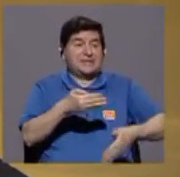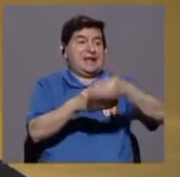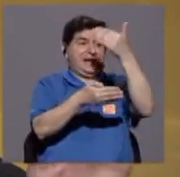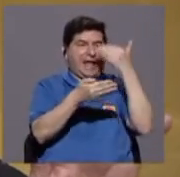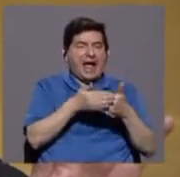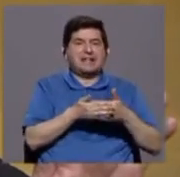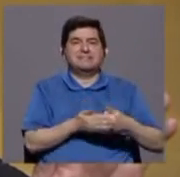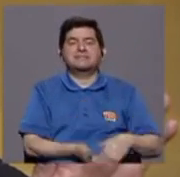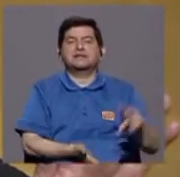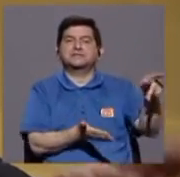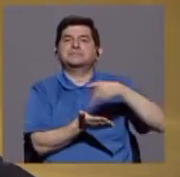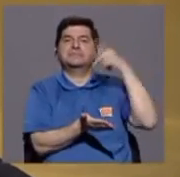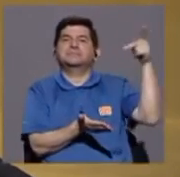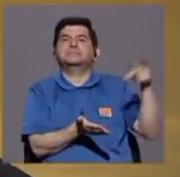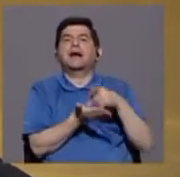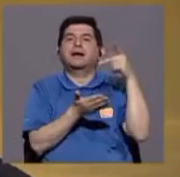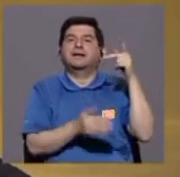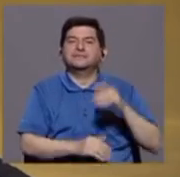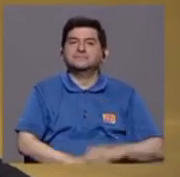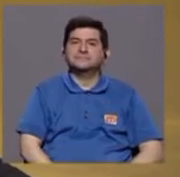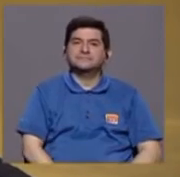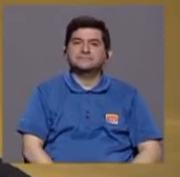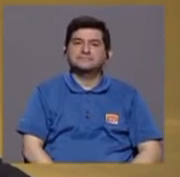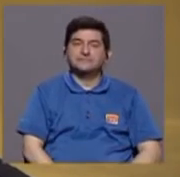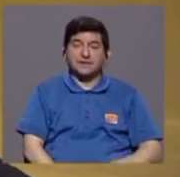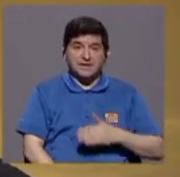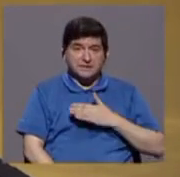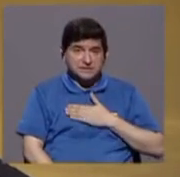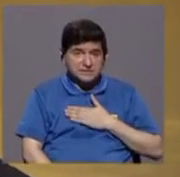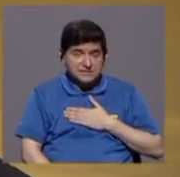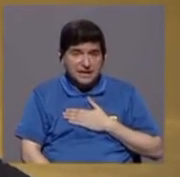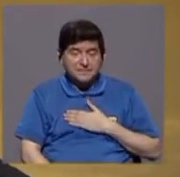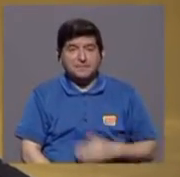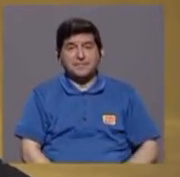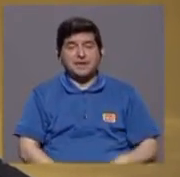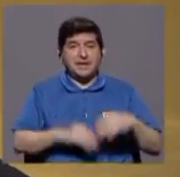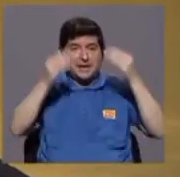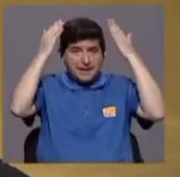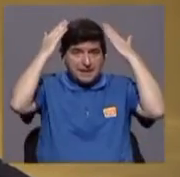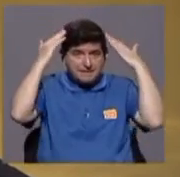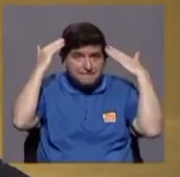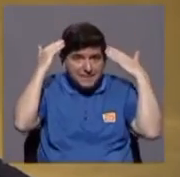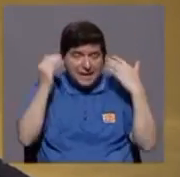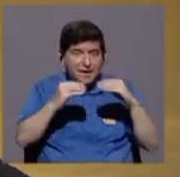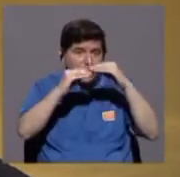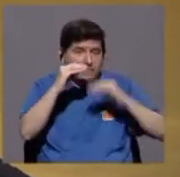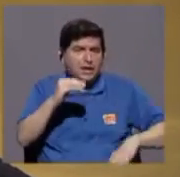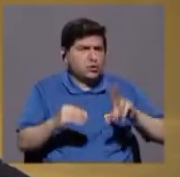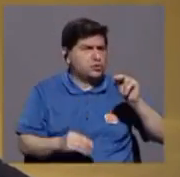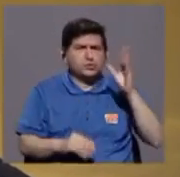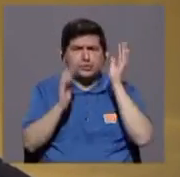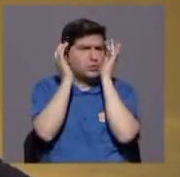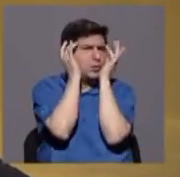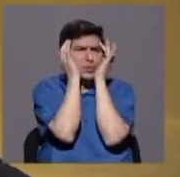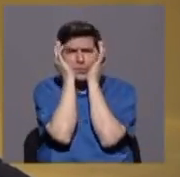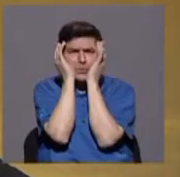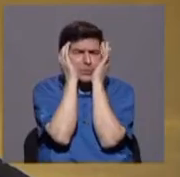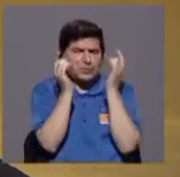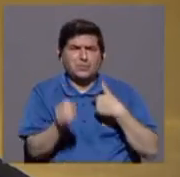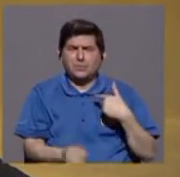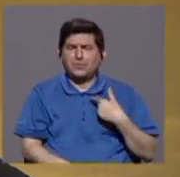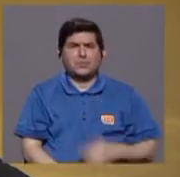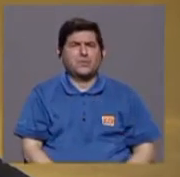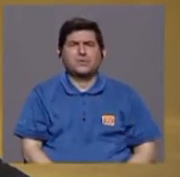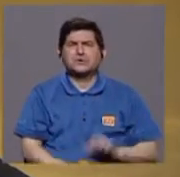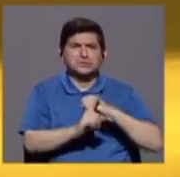me deposita, de manera que yo, si se me cayó el pelo no fue porque me estaba muy preocupado por llegar a fin de